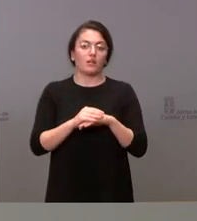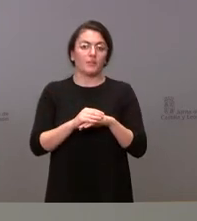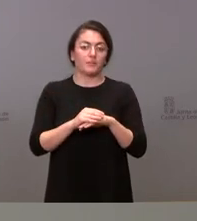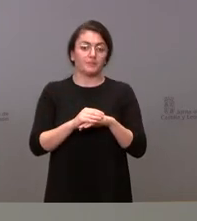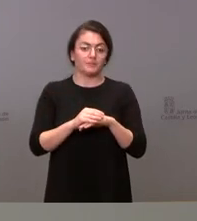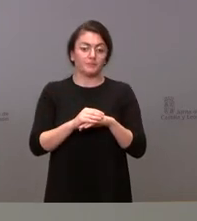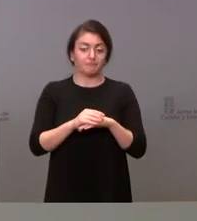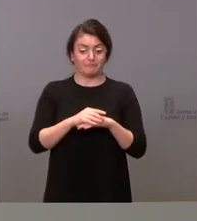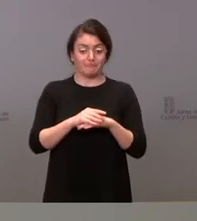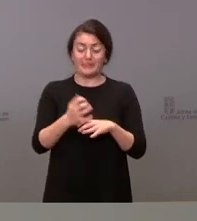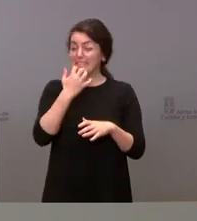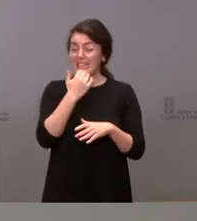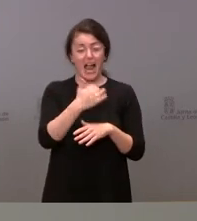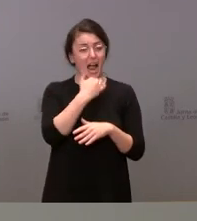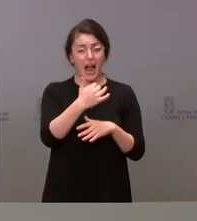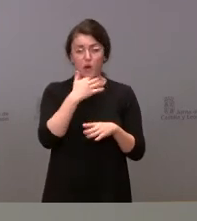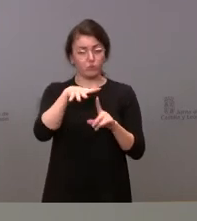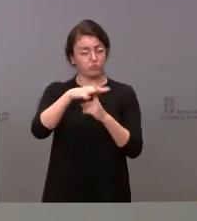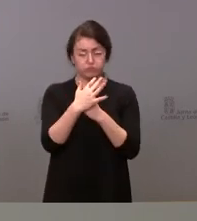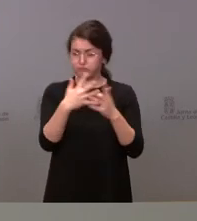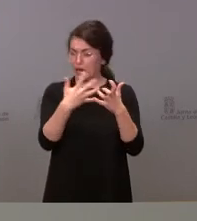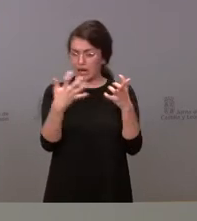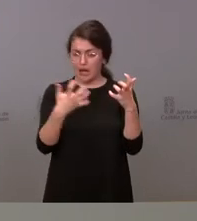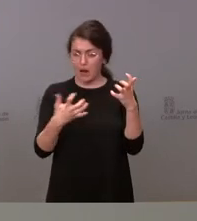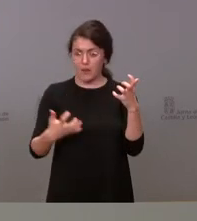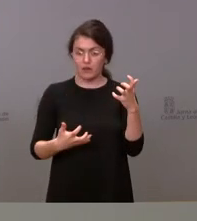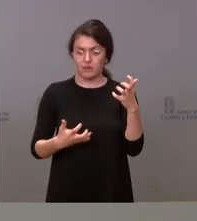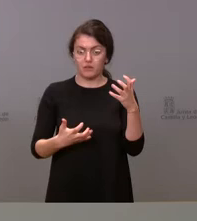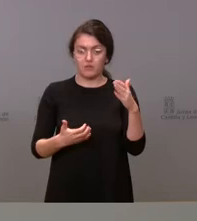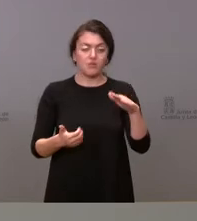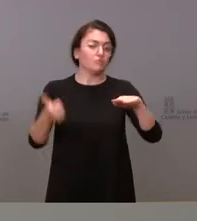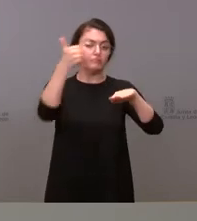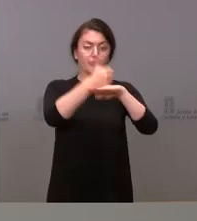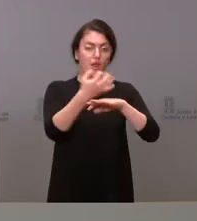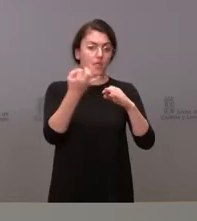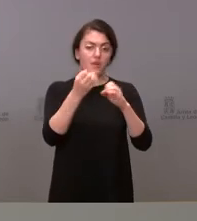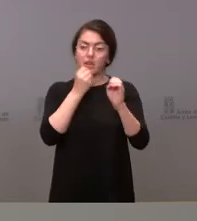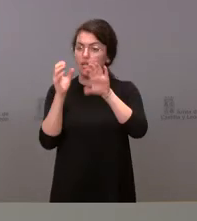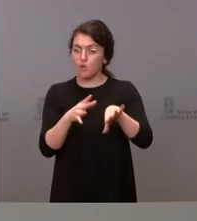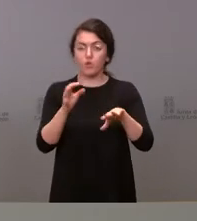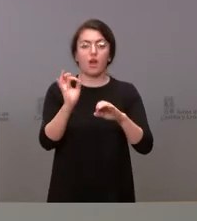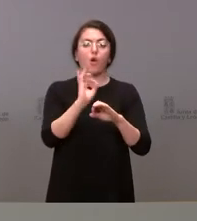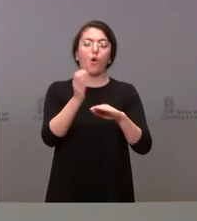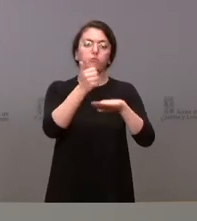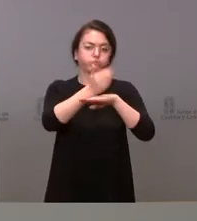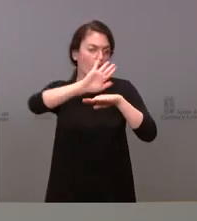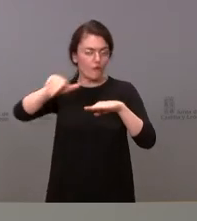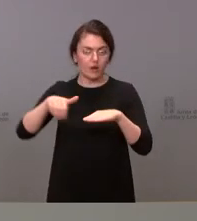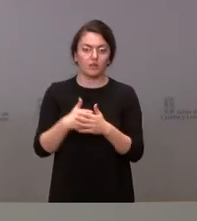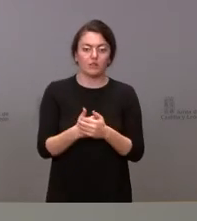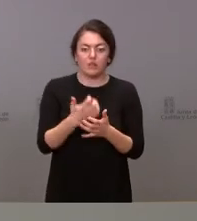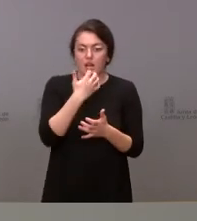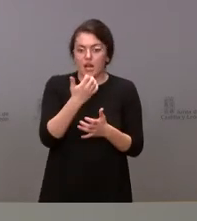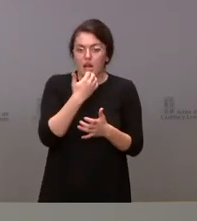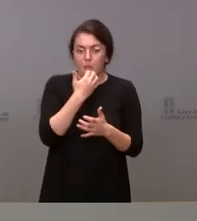en los casos más graves, como le decía anteriormente, lo que es el cese del alto cargo. En el supuesto, por ejemplo, de un órgano directivo,